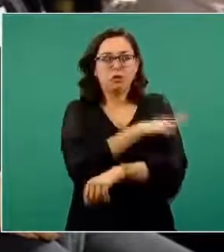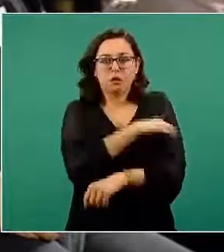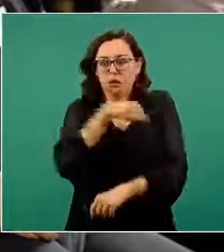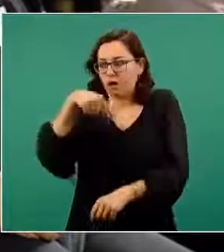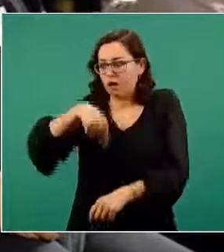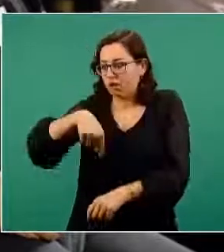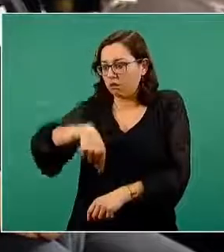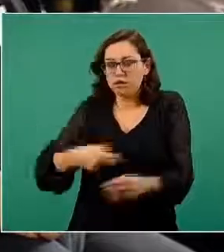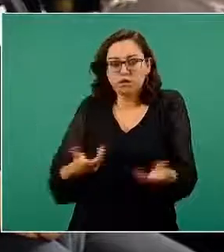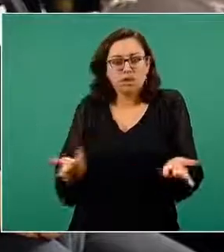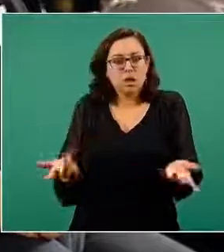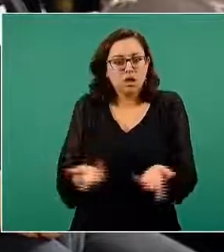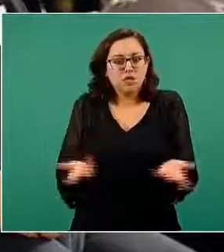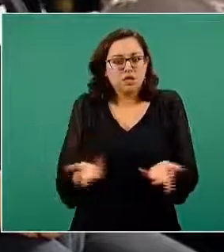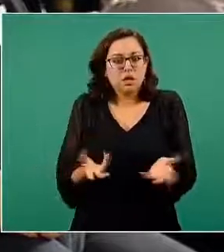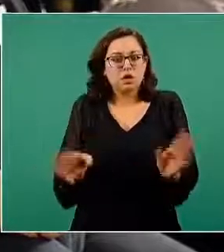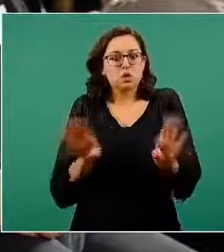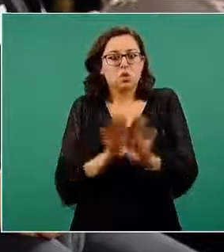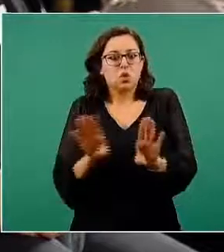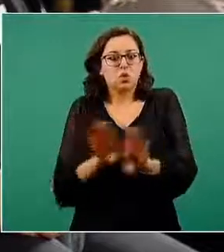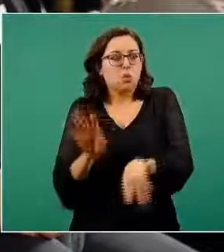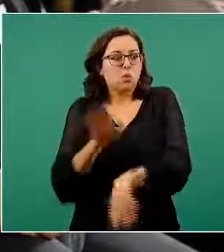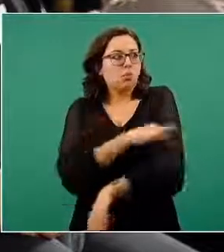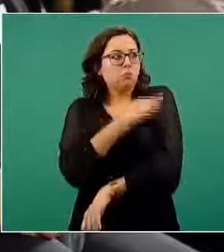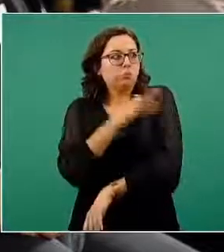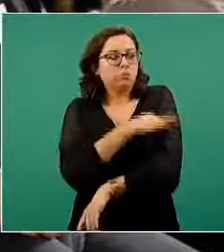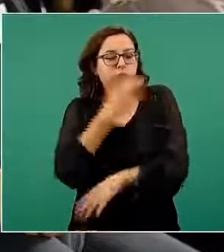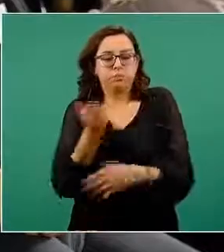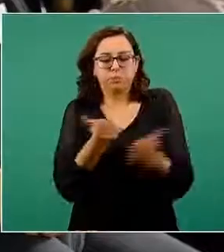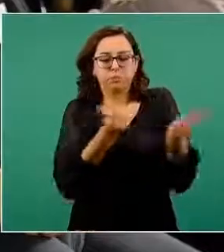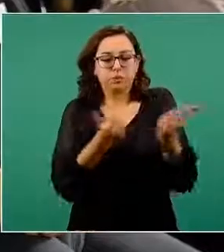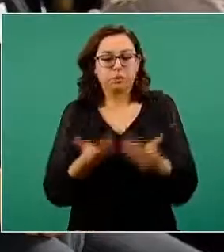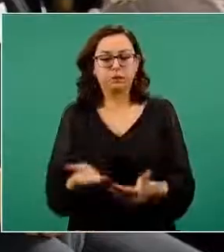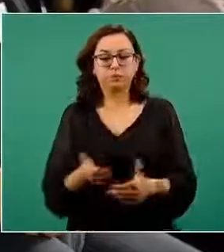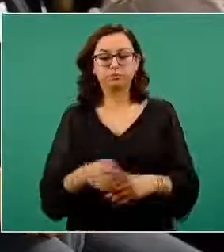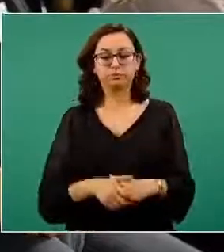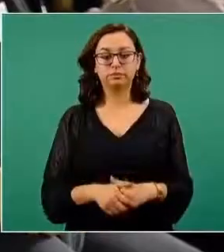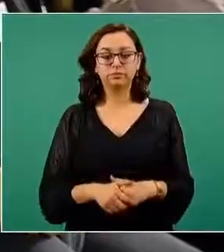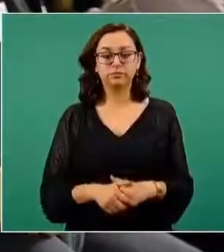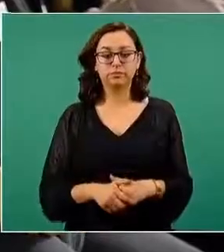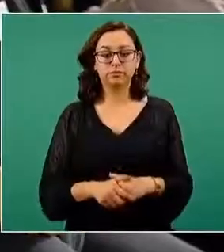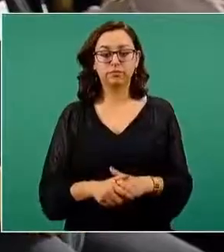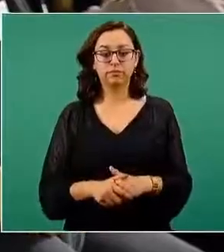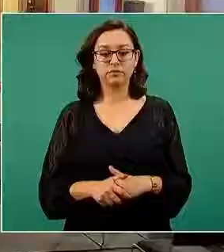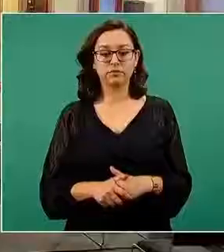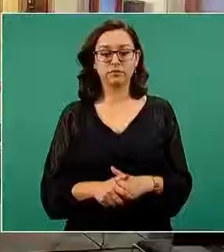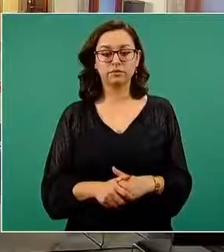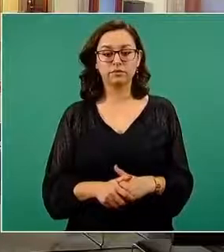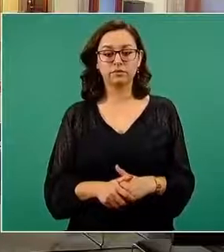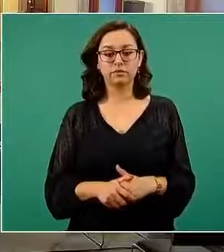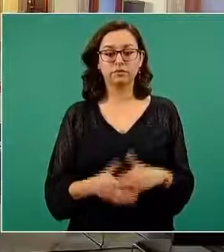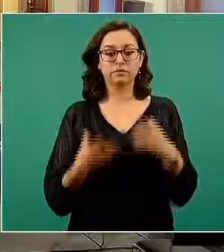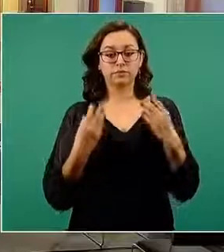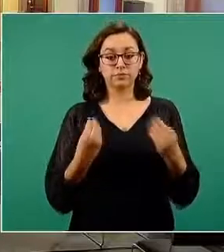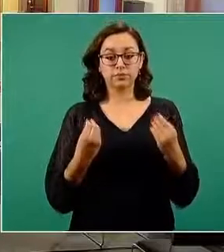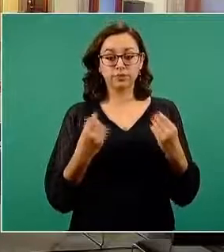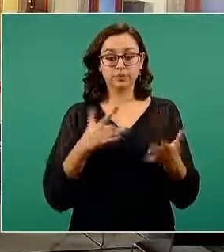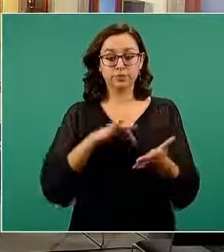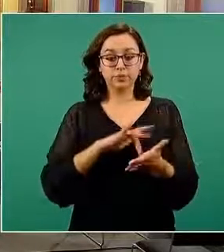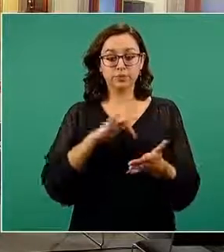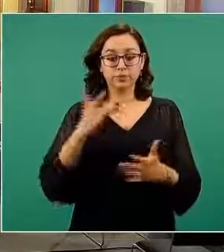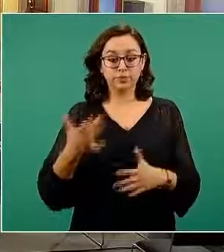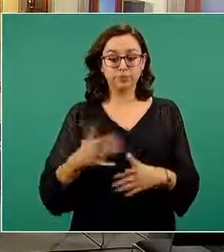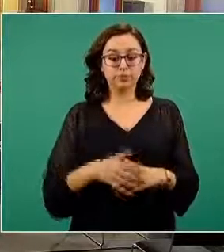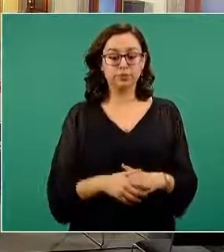a venir el abasto y la fabricación aquí en México. Muchas gracias,